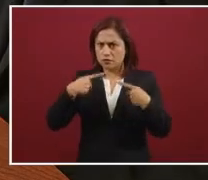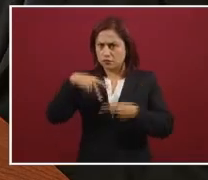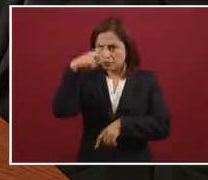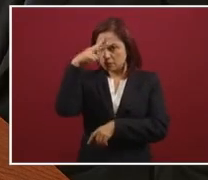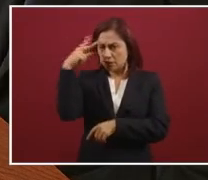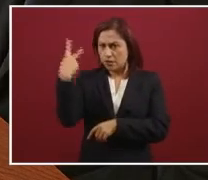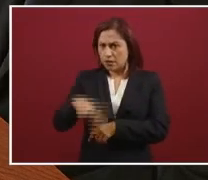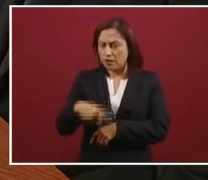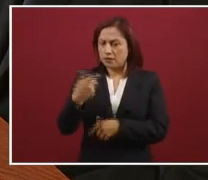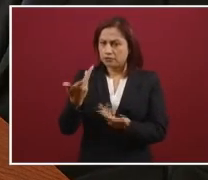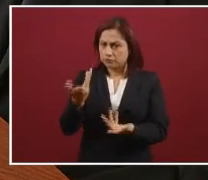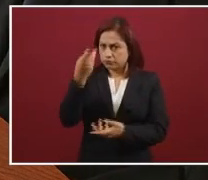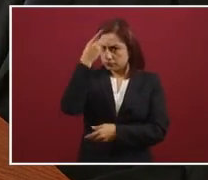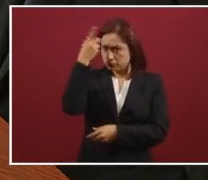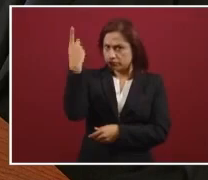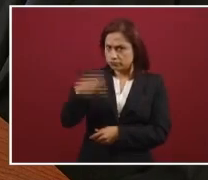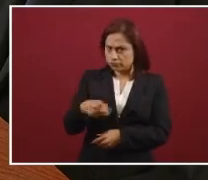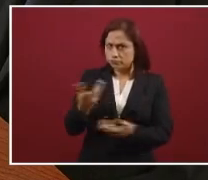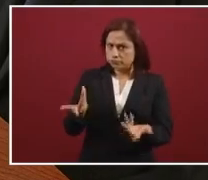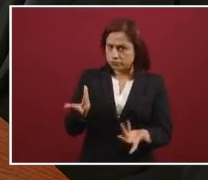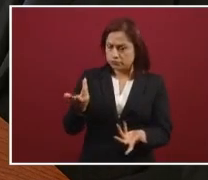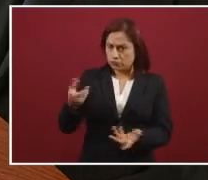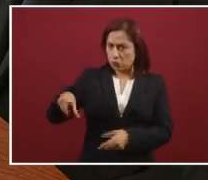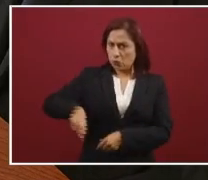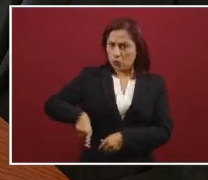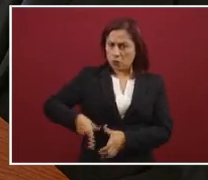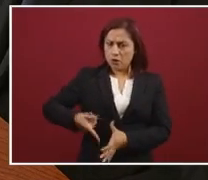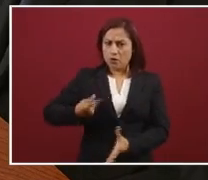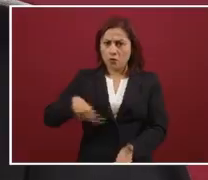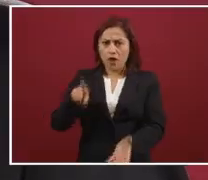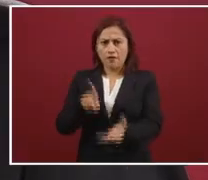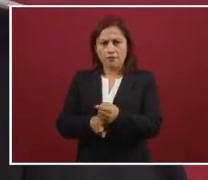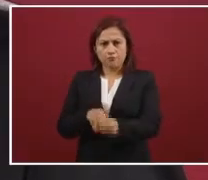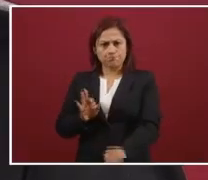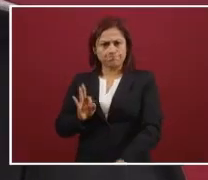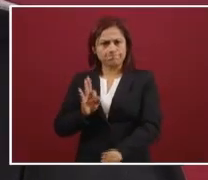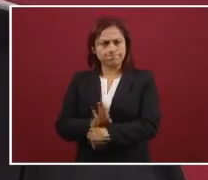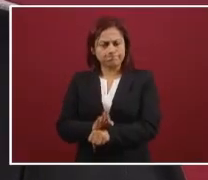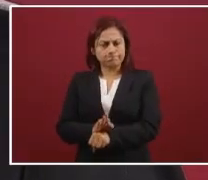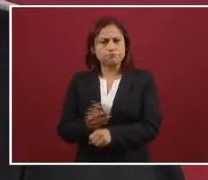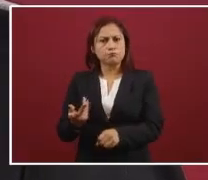y defender la hacienda pública,